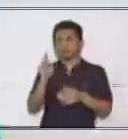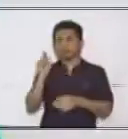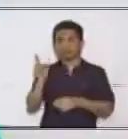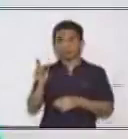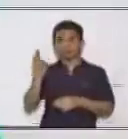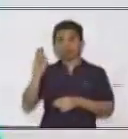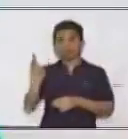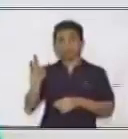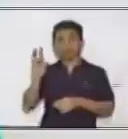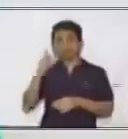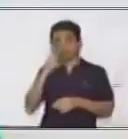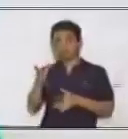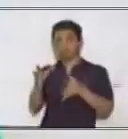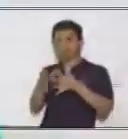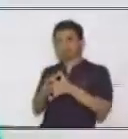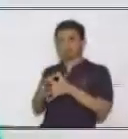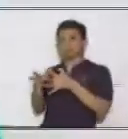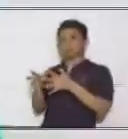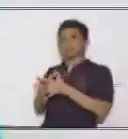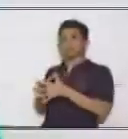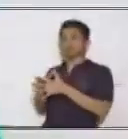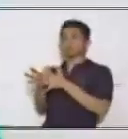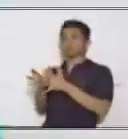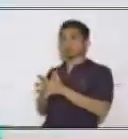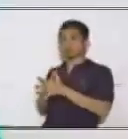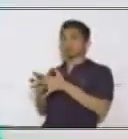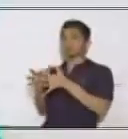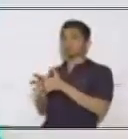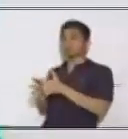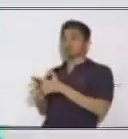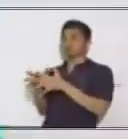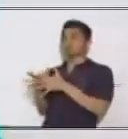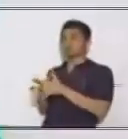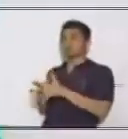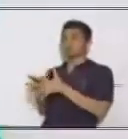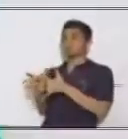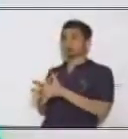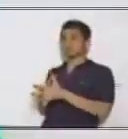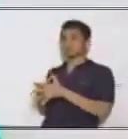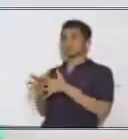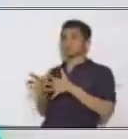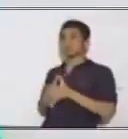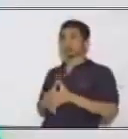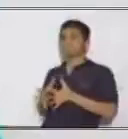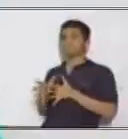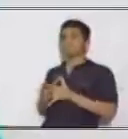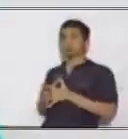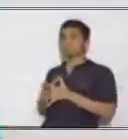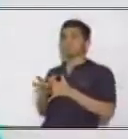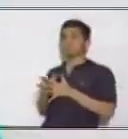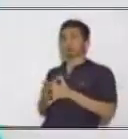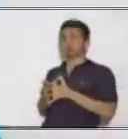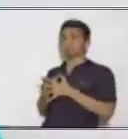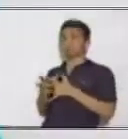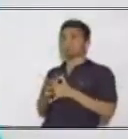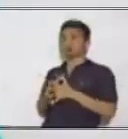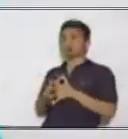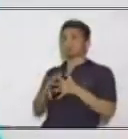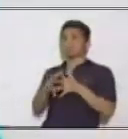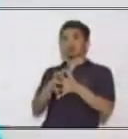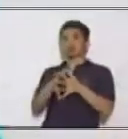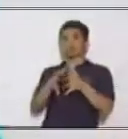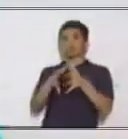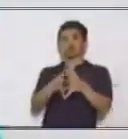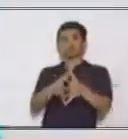3. 1, 2, 3, 4, 5, 6, 7, 8, 9, 10, 11,